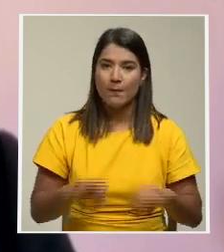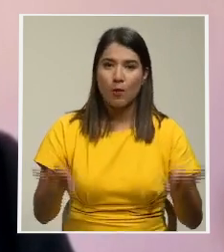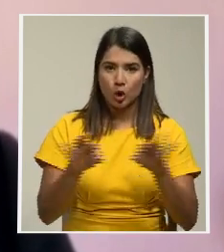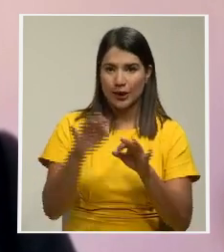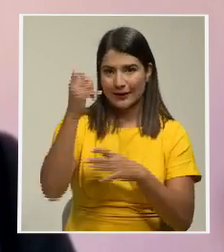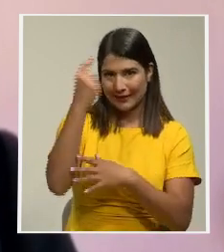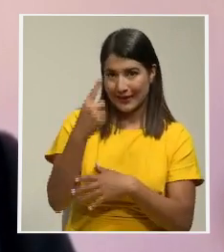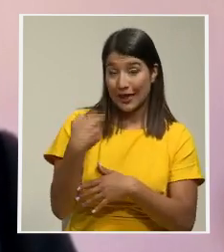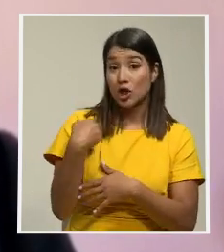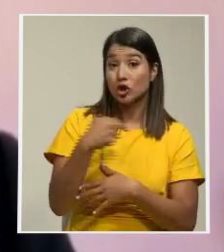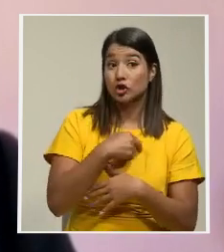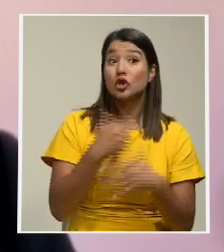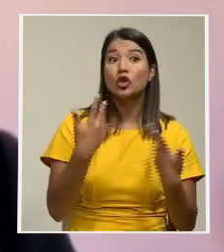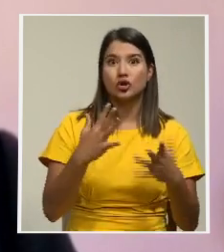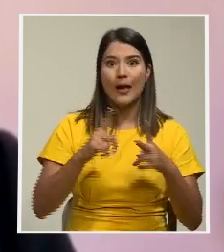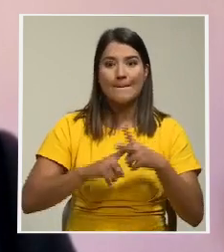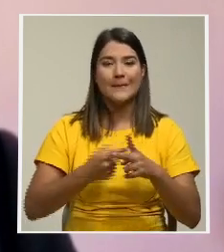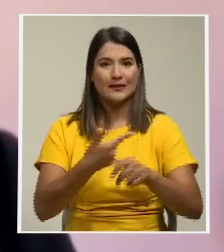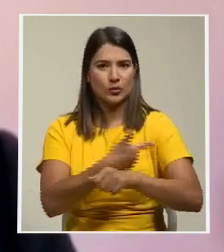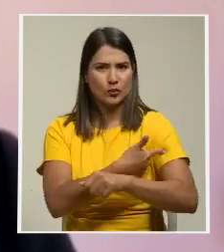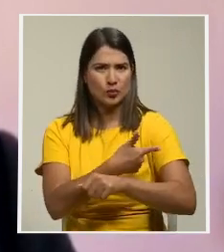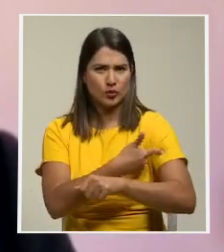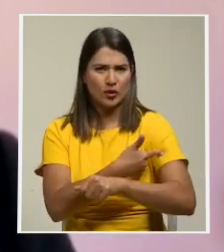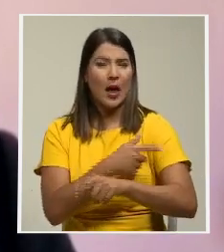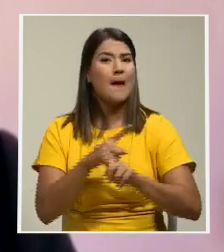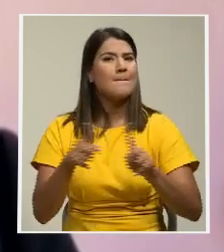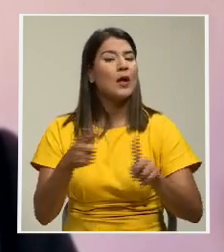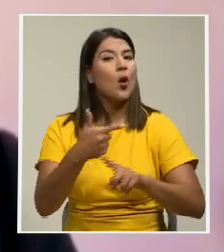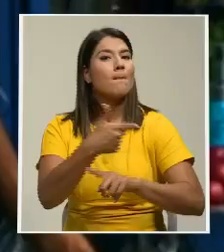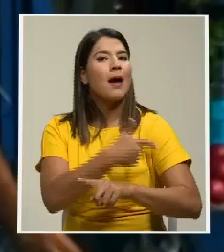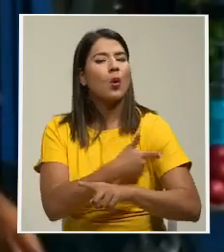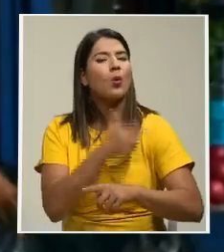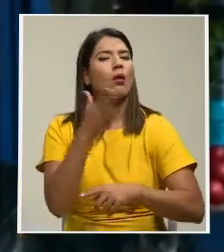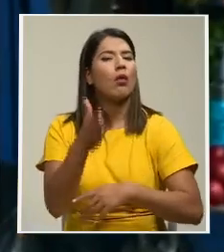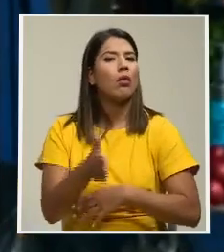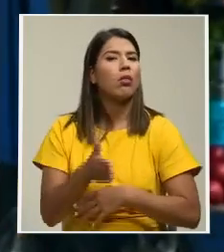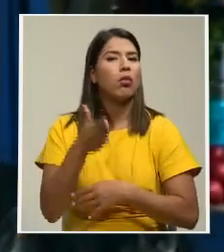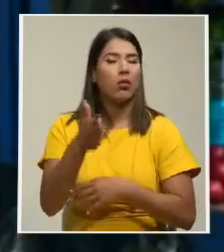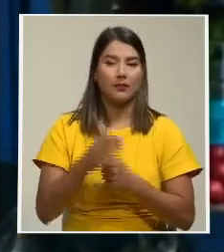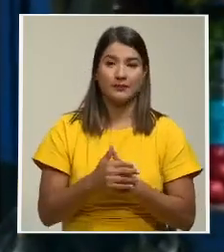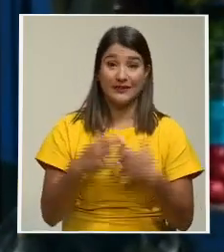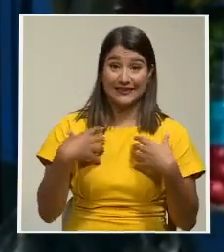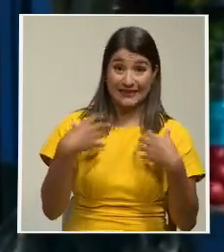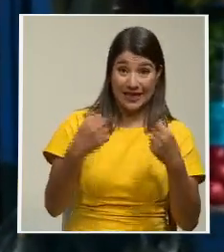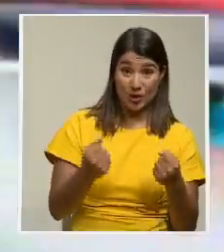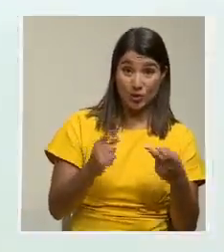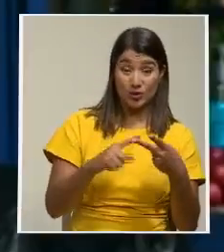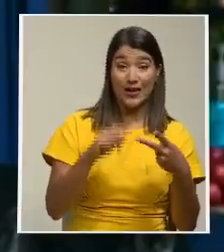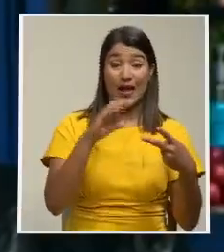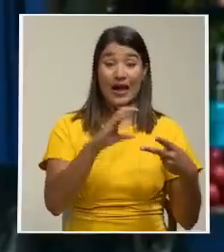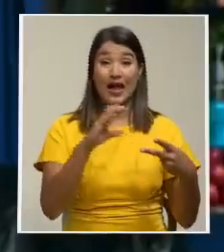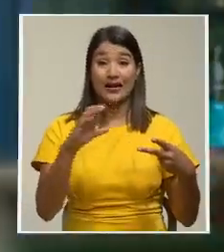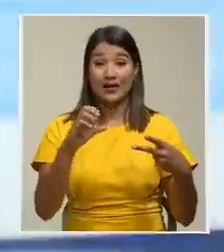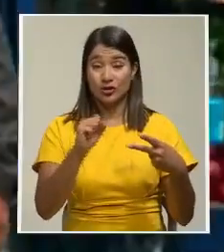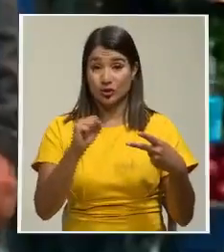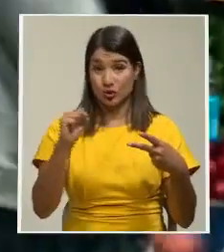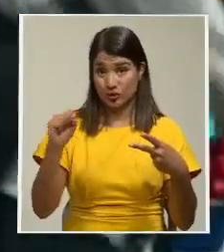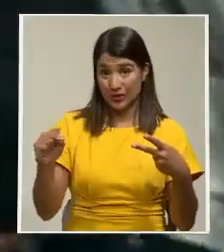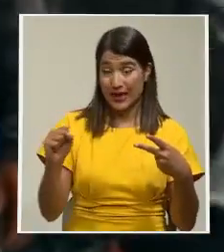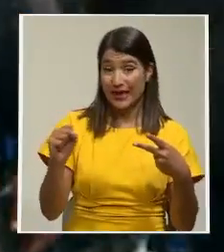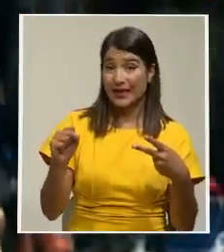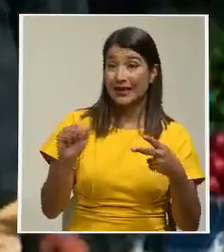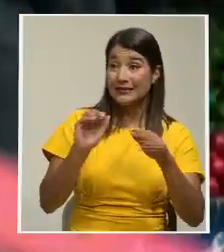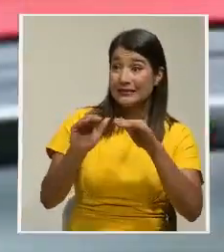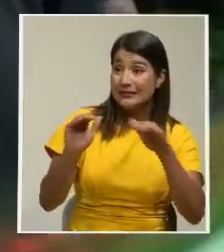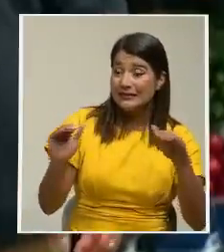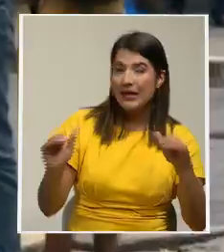ya estamos vacunando, la vacunación, ustedes saben, va despacio. Tanto en Salud como en la Caja Costarricense del Seguro Social